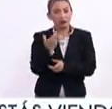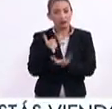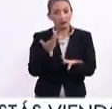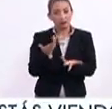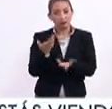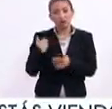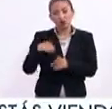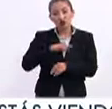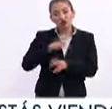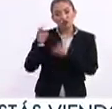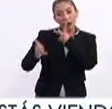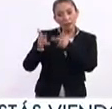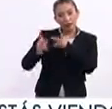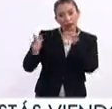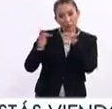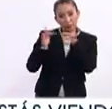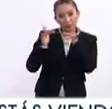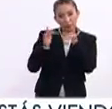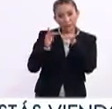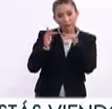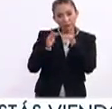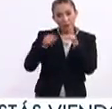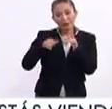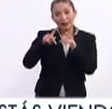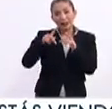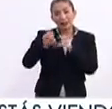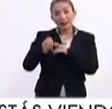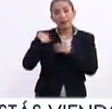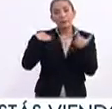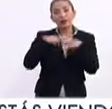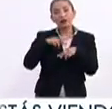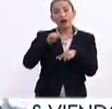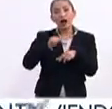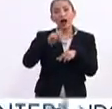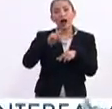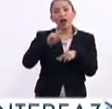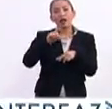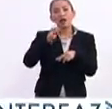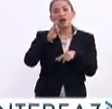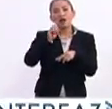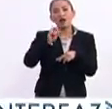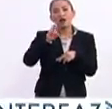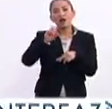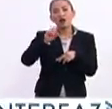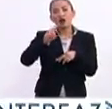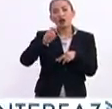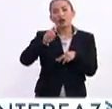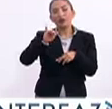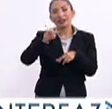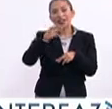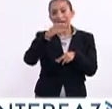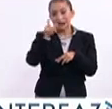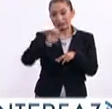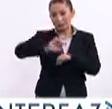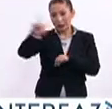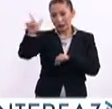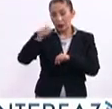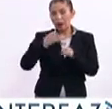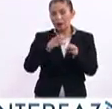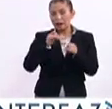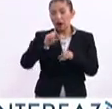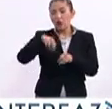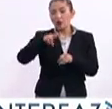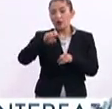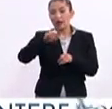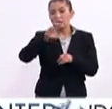y por eso estamos platicando a través de Skype con el maestro Adolfo Rodríguez, que es especialista en educación de la Oficina de la